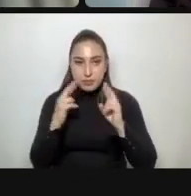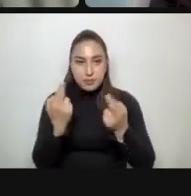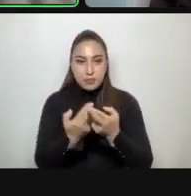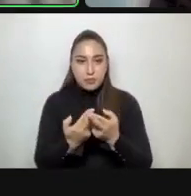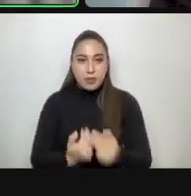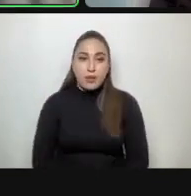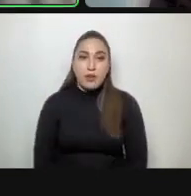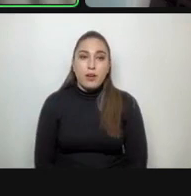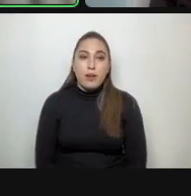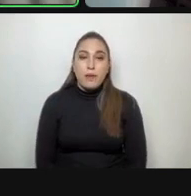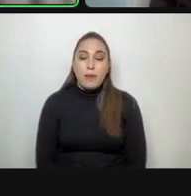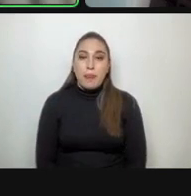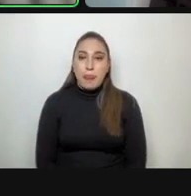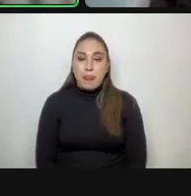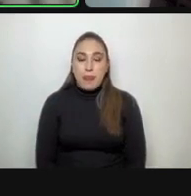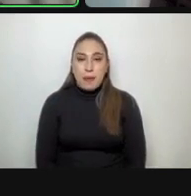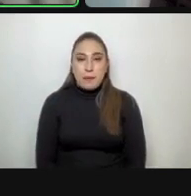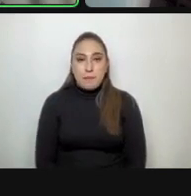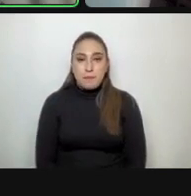Claro que sí, diputada.